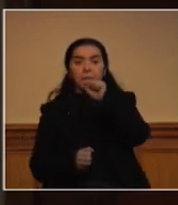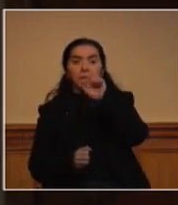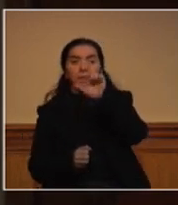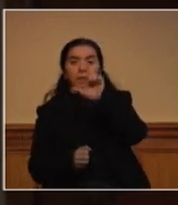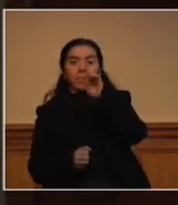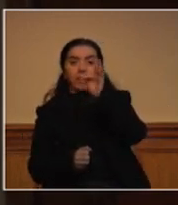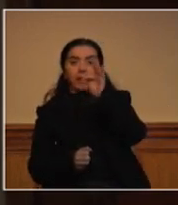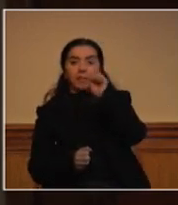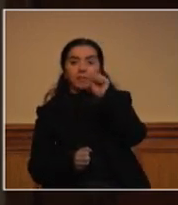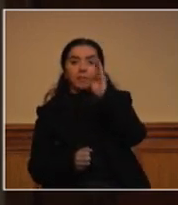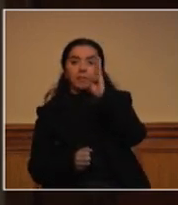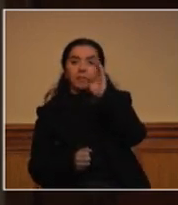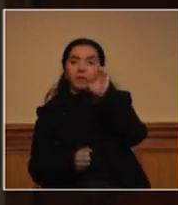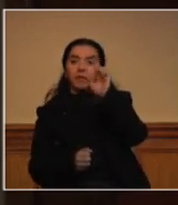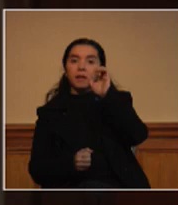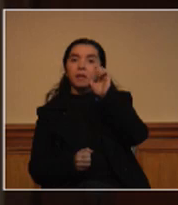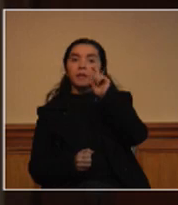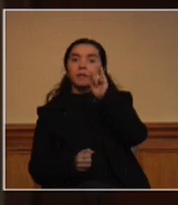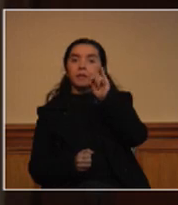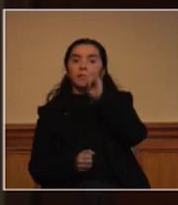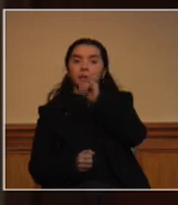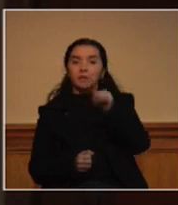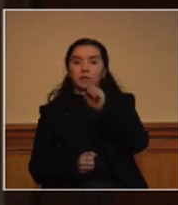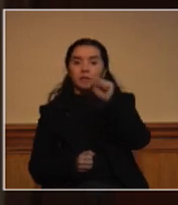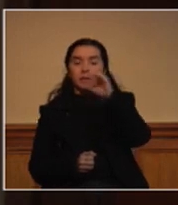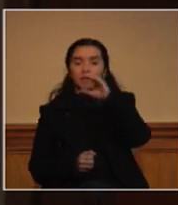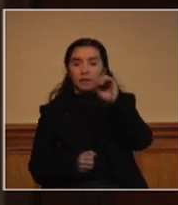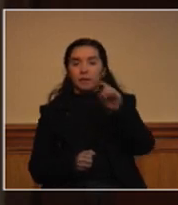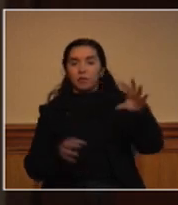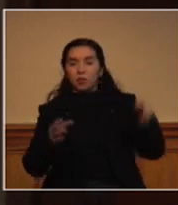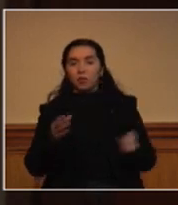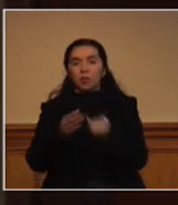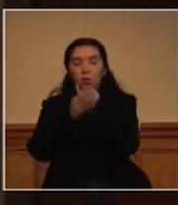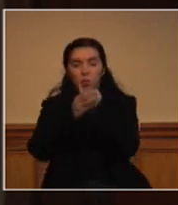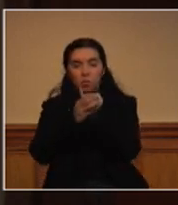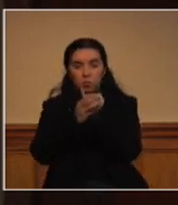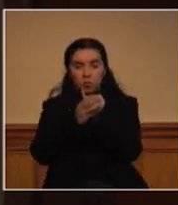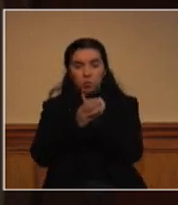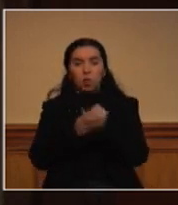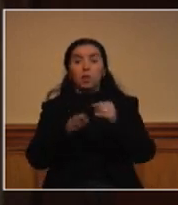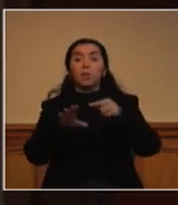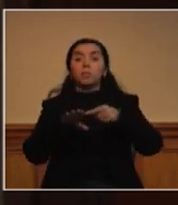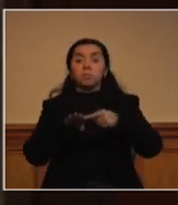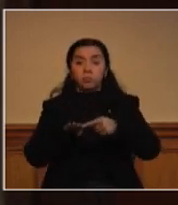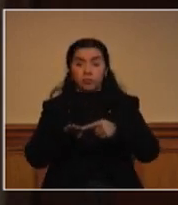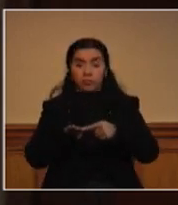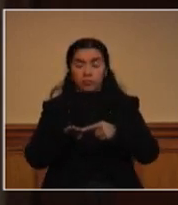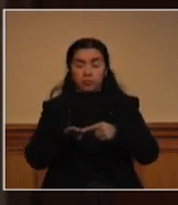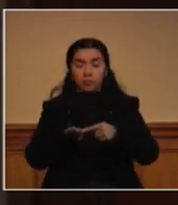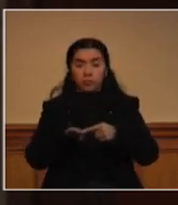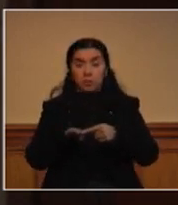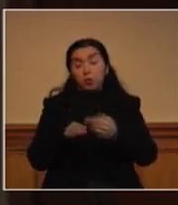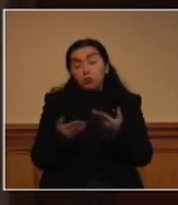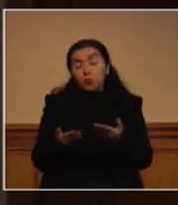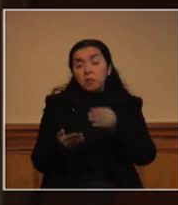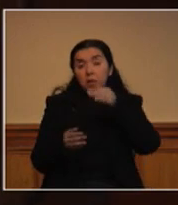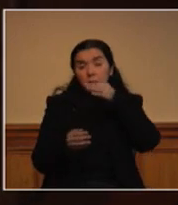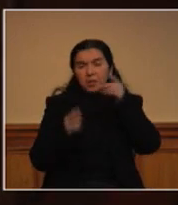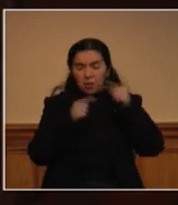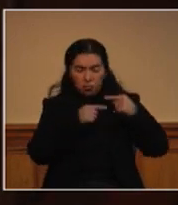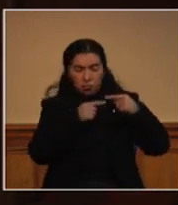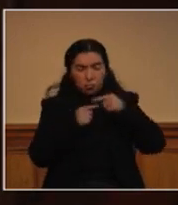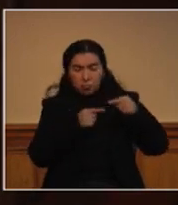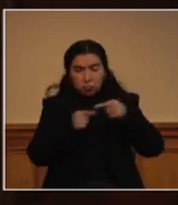alfabetización, de integración, de inclusión y de tecnología. Entonces vamos a hacer un pequeño